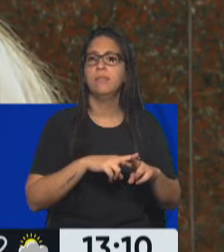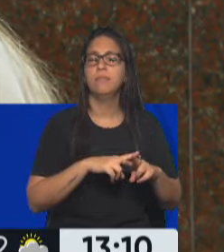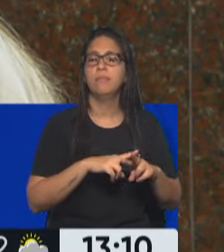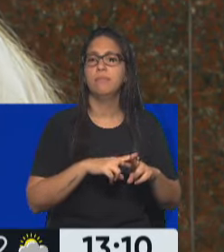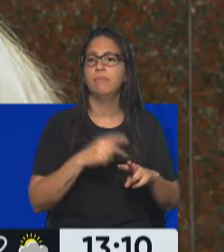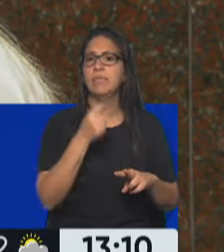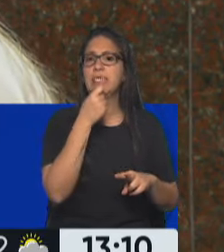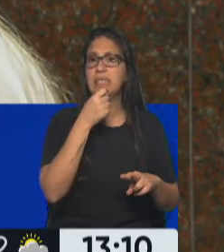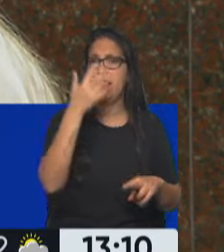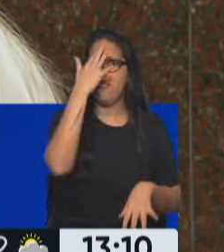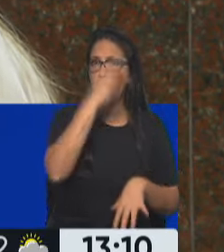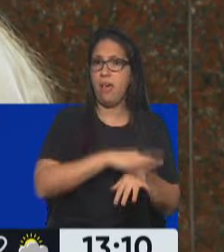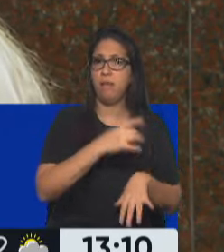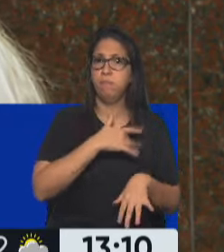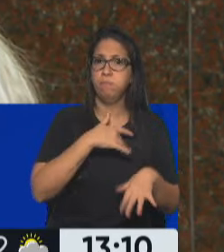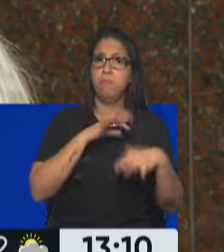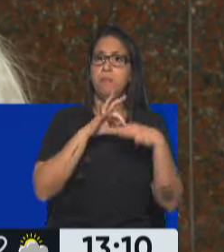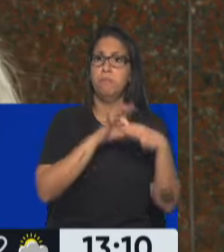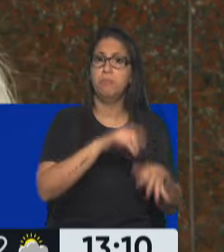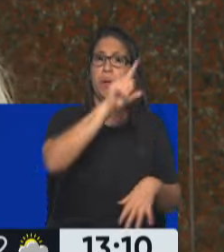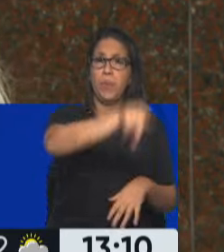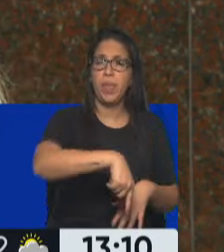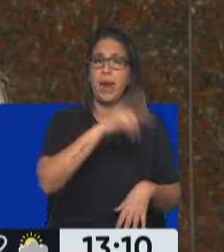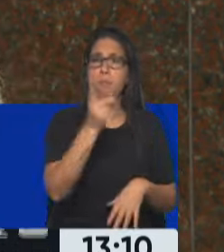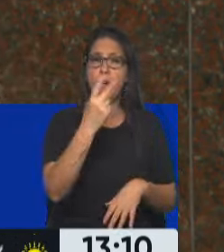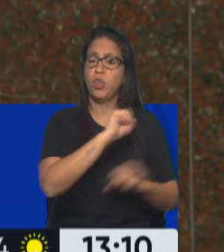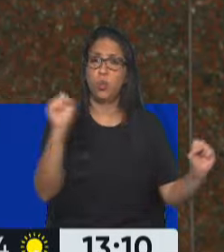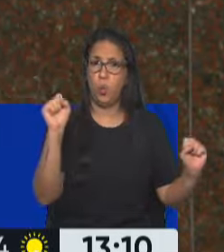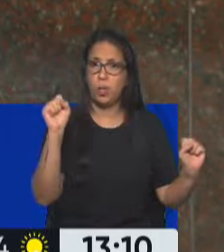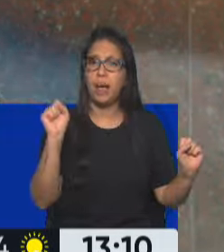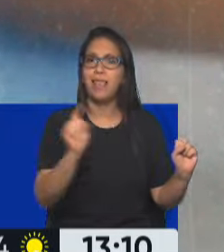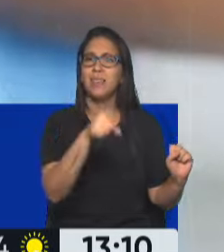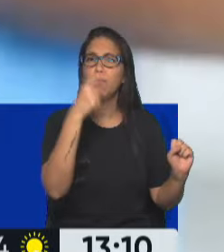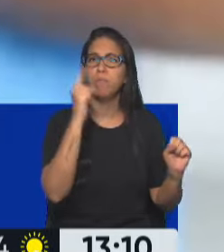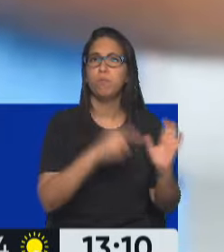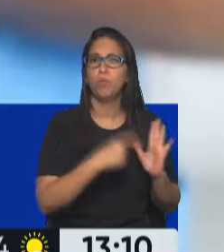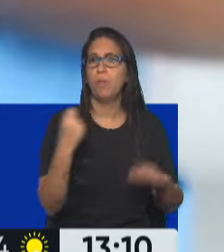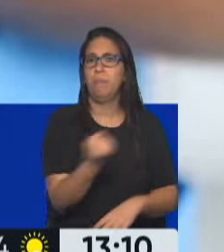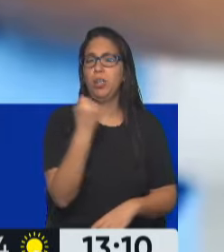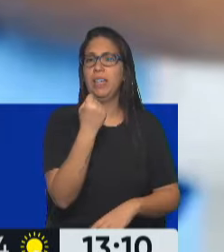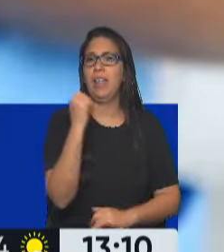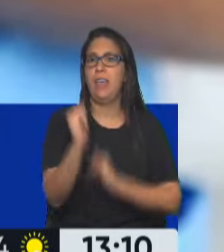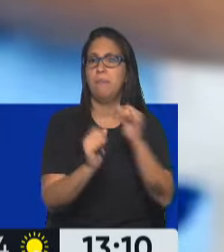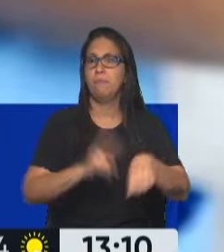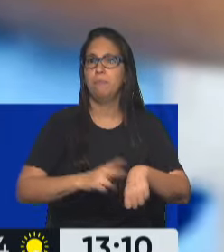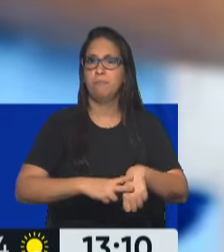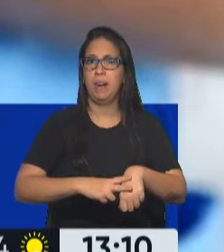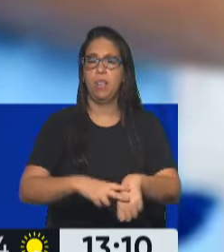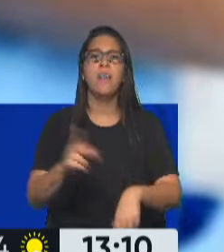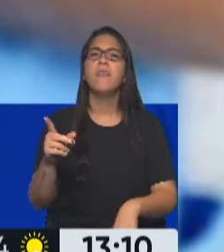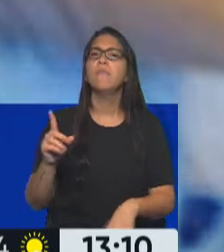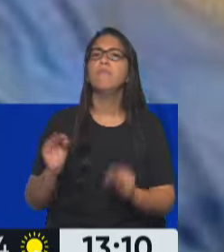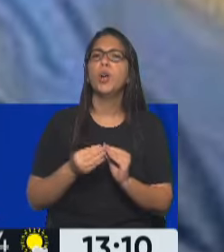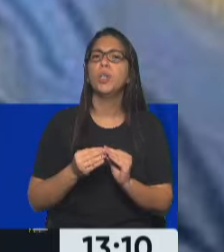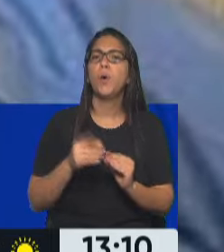la enfermedad coronaria y que terminan desencadenando de la muerte súbita es como el punto principal de esta semana bien Cuáles son esos factores de riesgo Estos